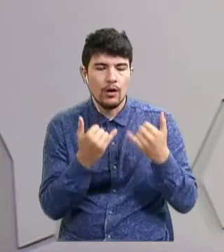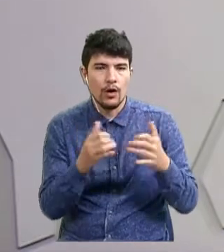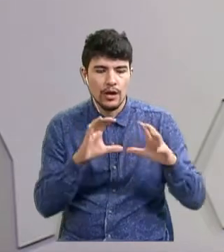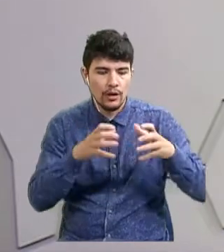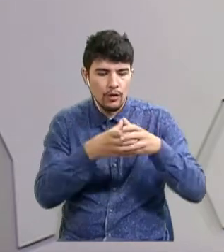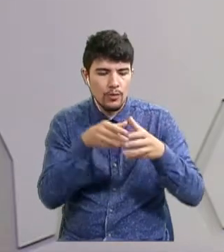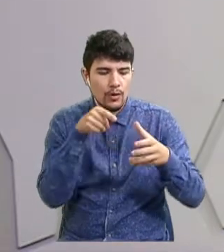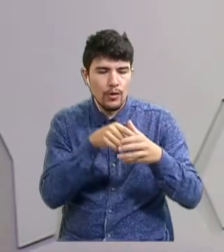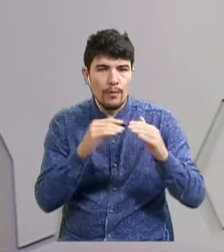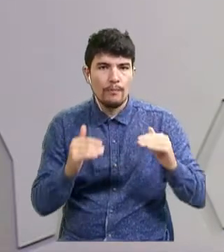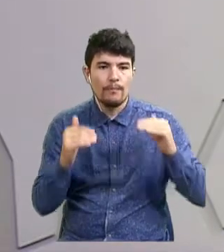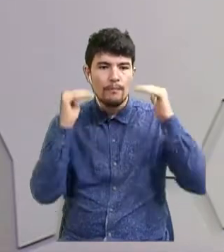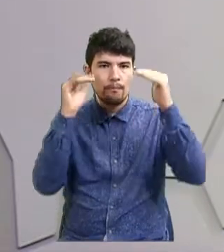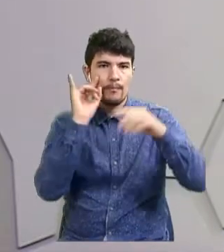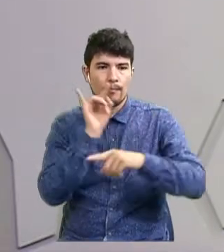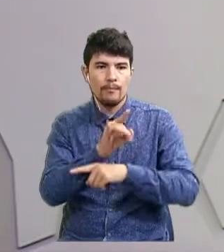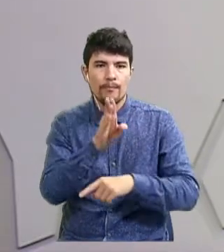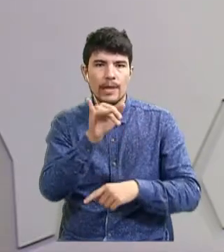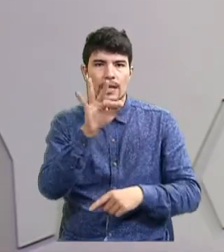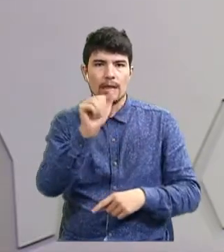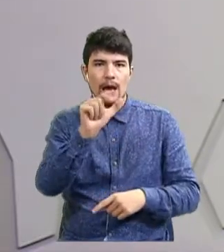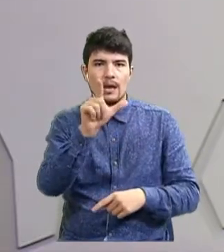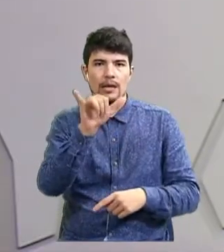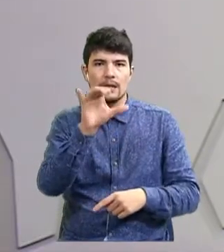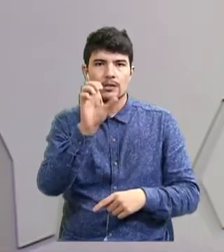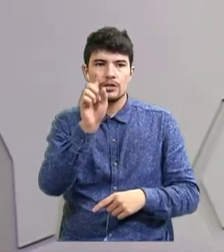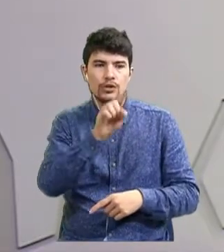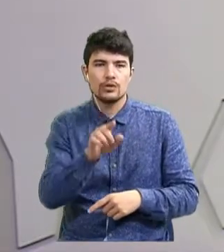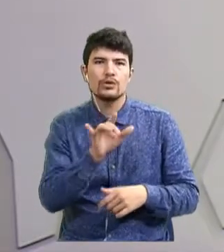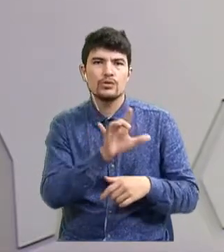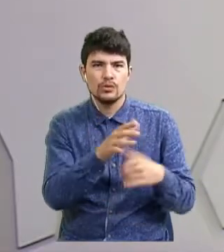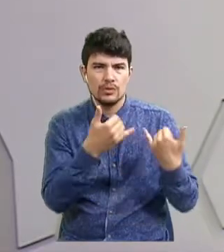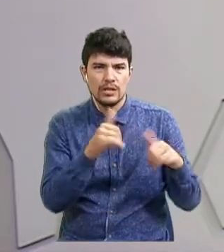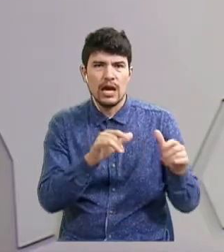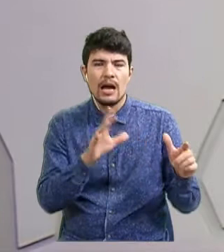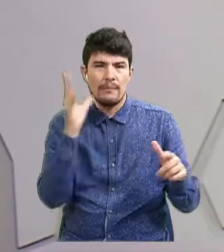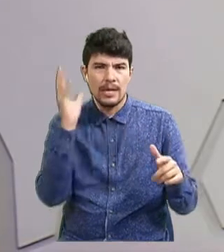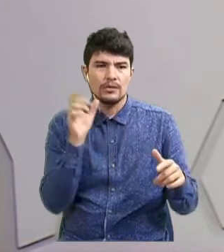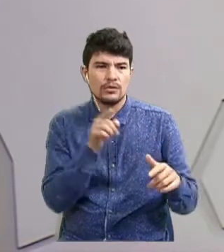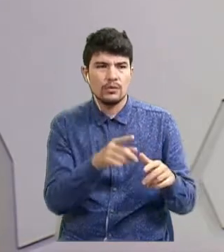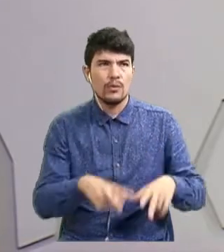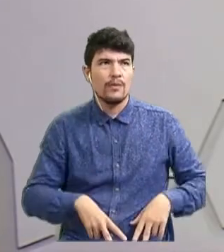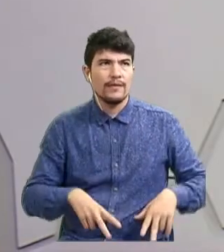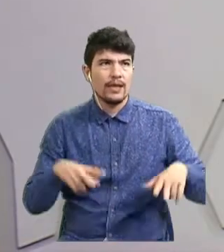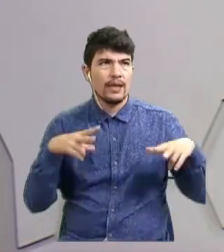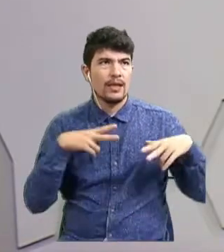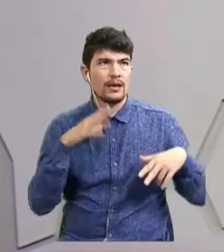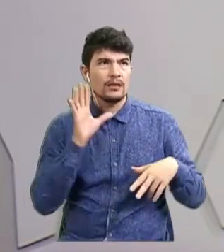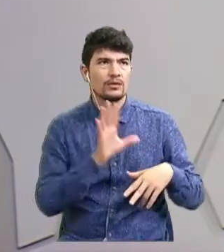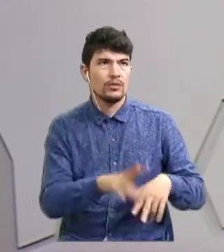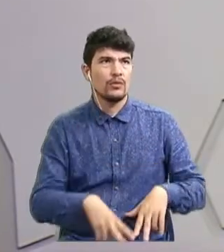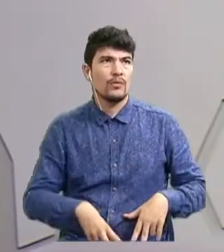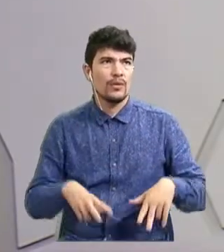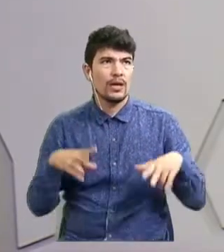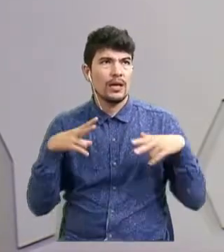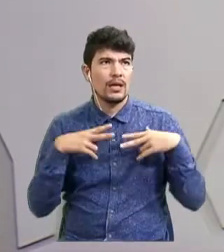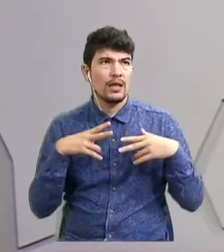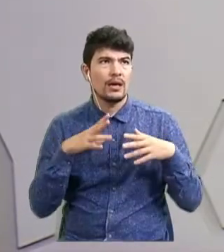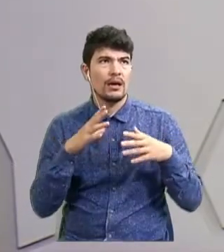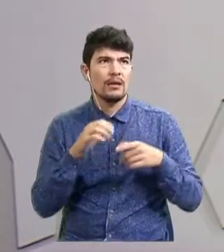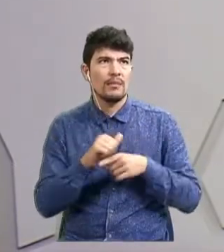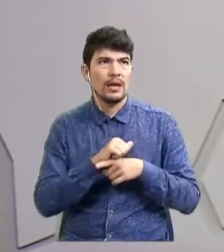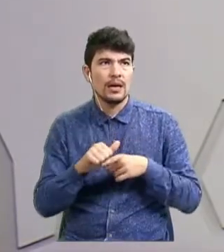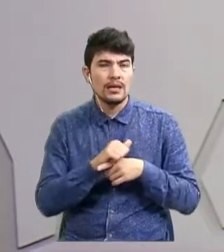de supermagistrados vitalicios que estén retirados prácticamente en una vida, digamos, impolupta del